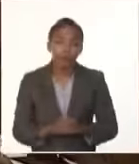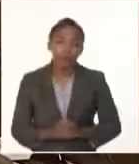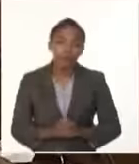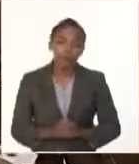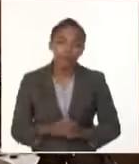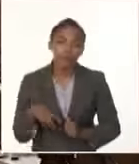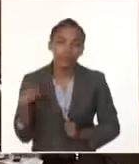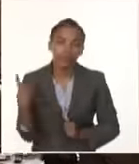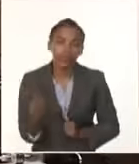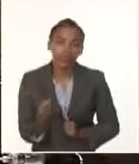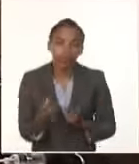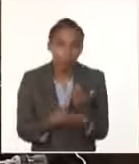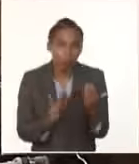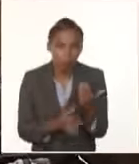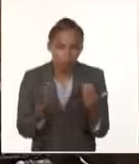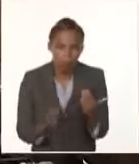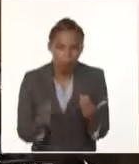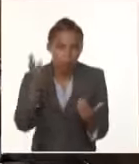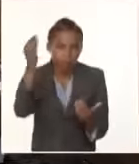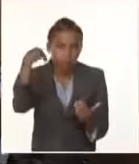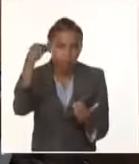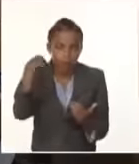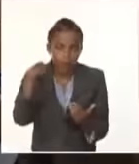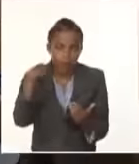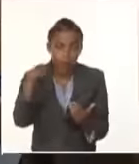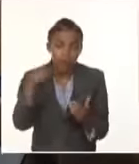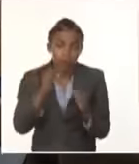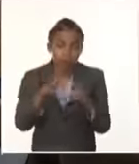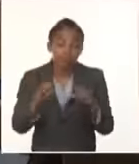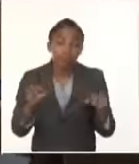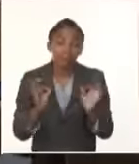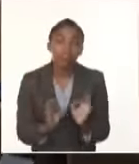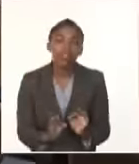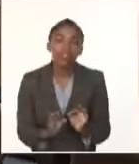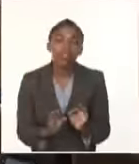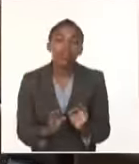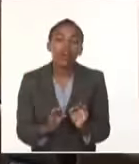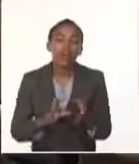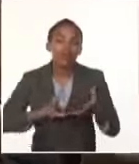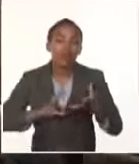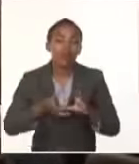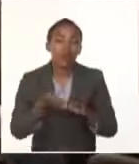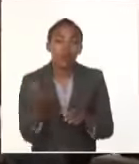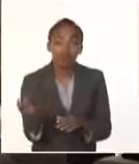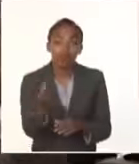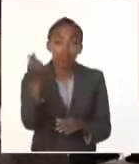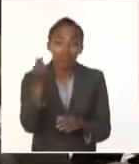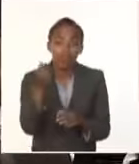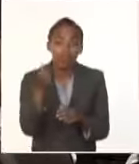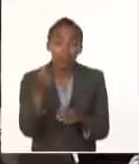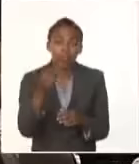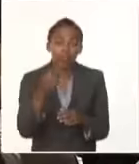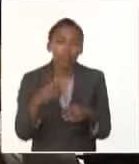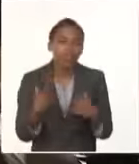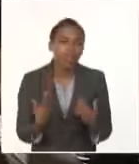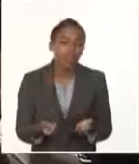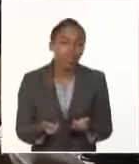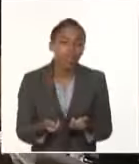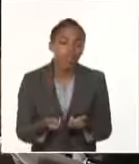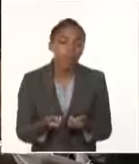Tenemos la convicción, y así lo estamos promoviendo, que una de las vías más seguras y rápidas de incidir en el bienestar del